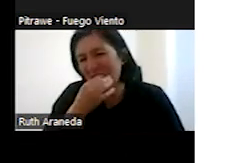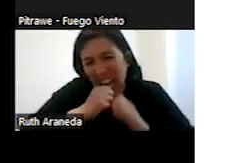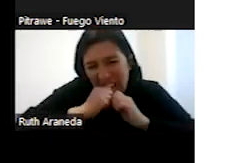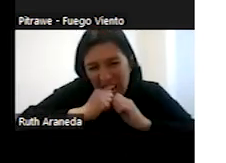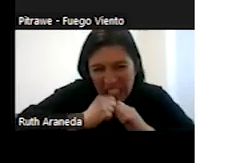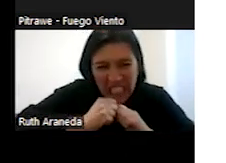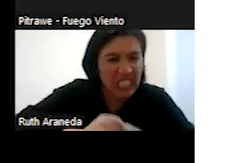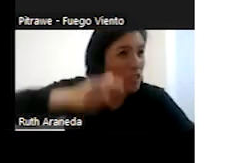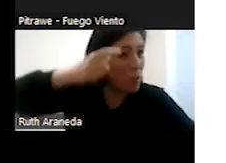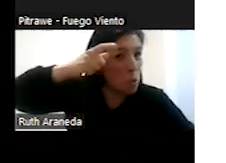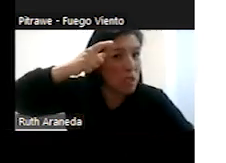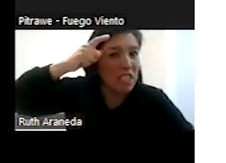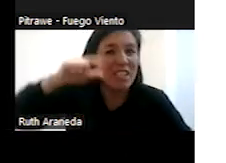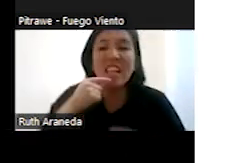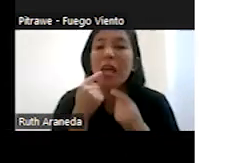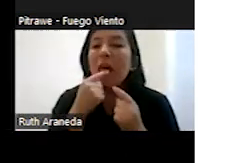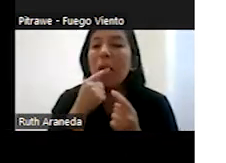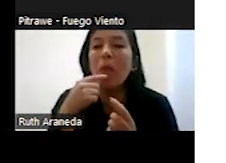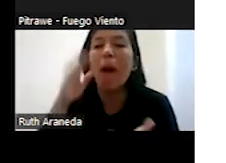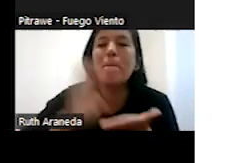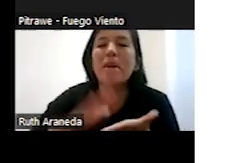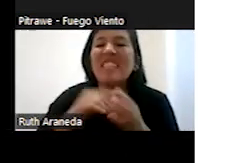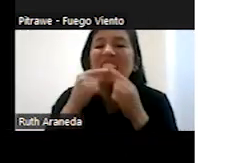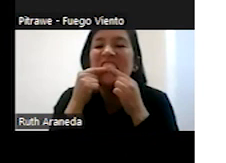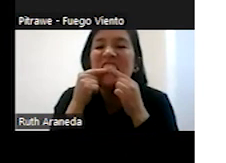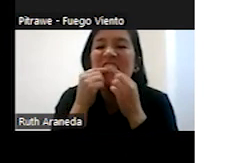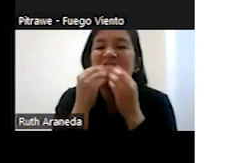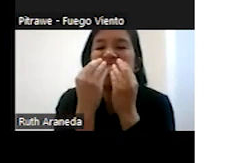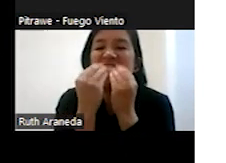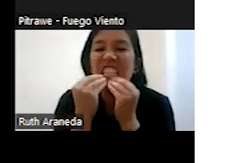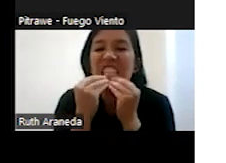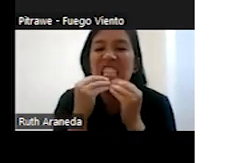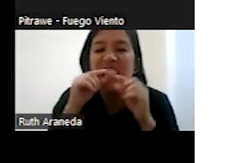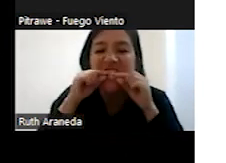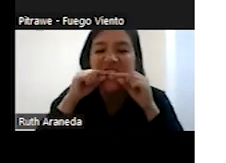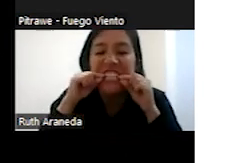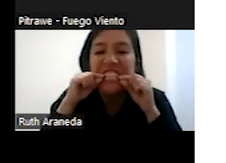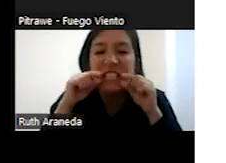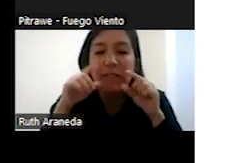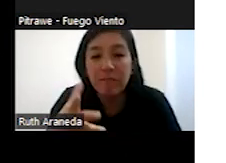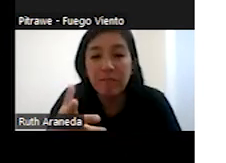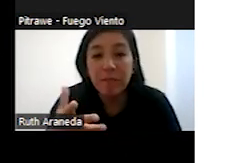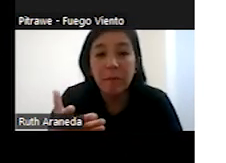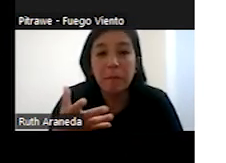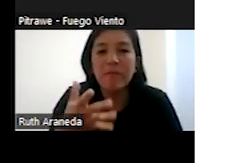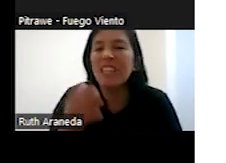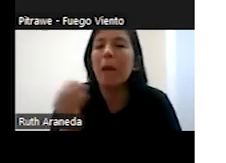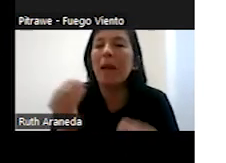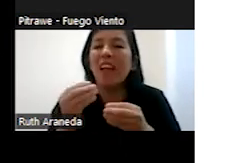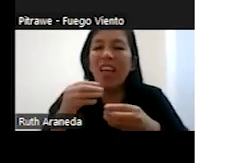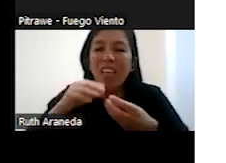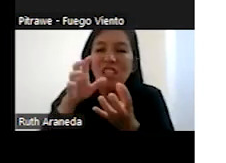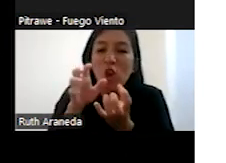cuero, deja un tipo de desgaste dental llamado enviset, que es un desgaste en